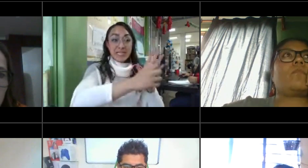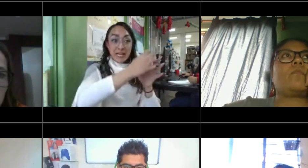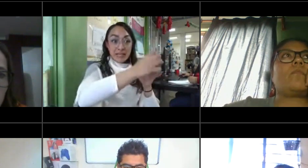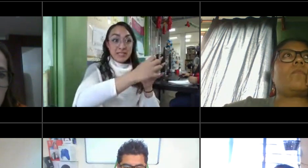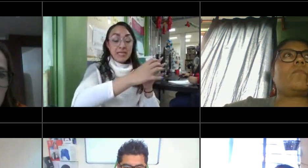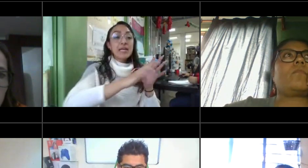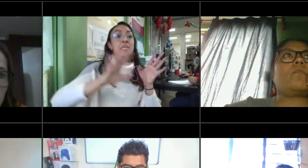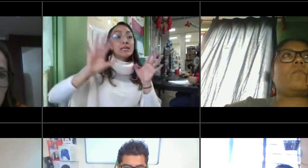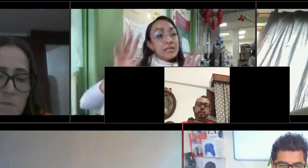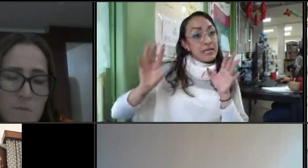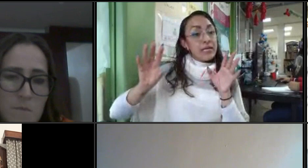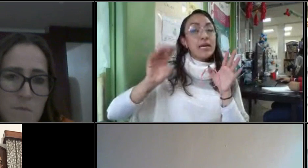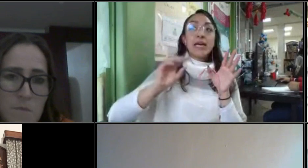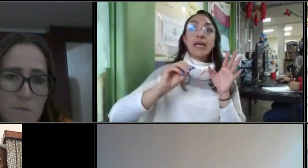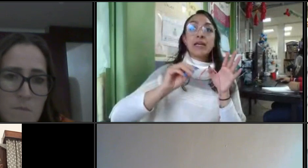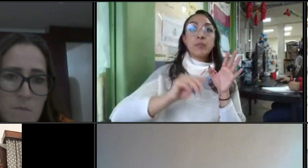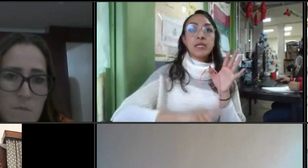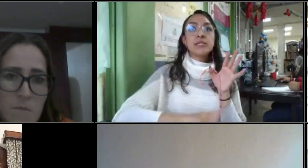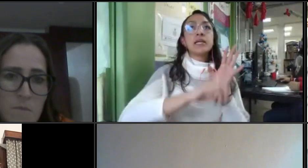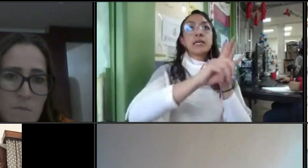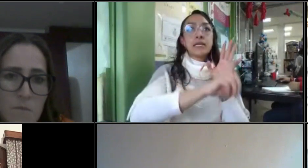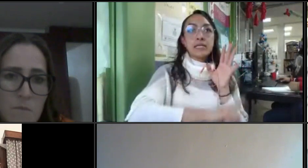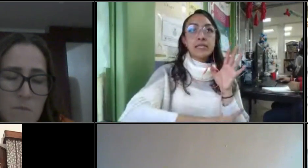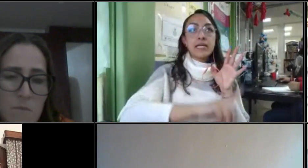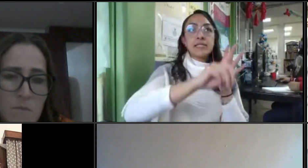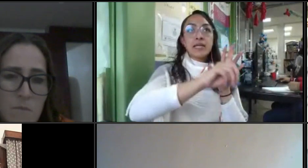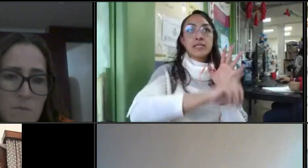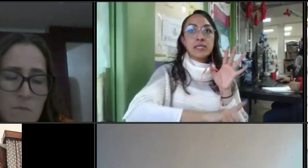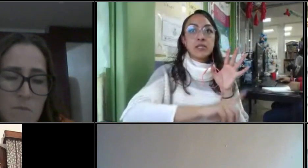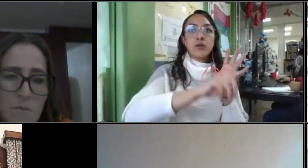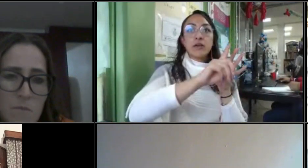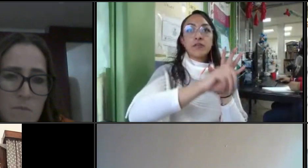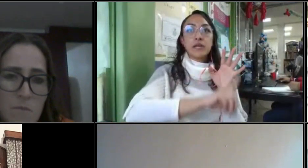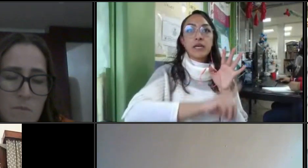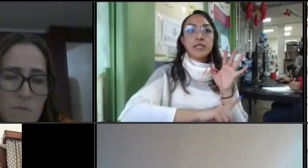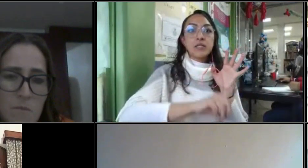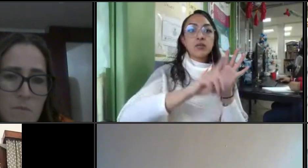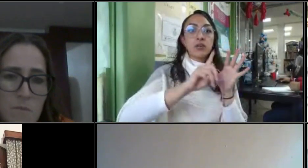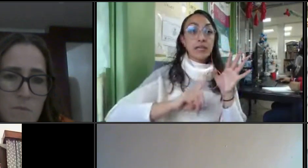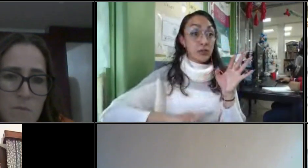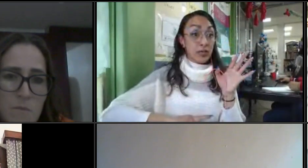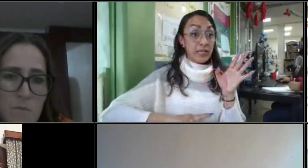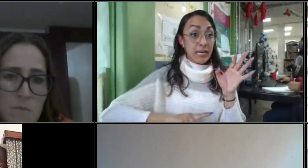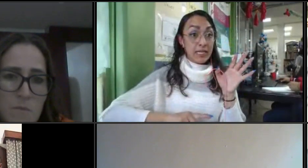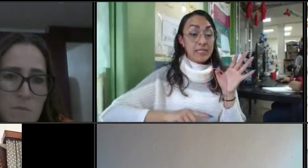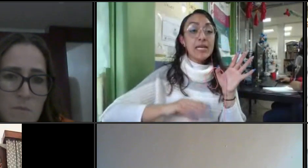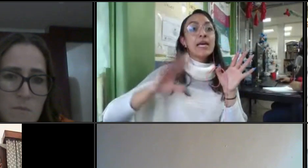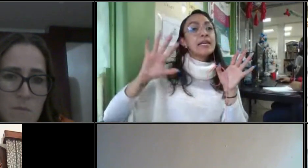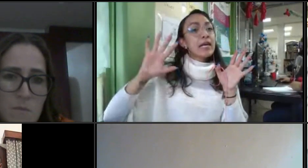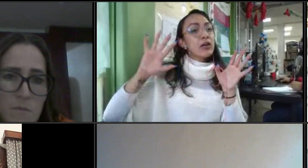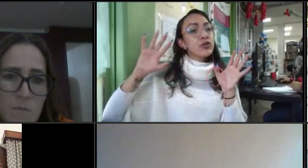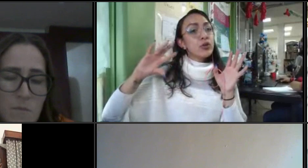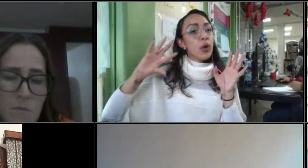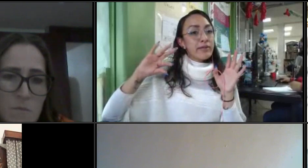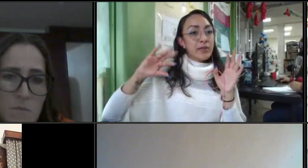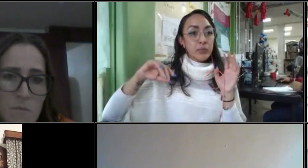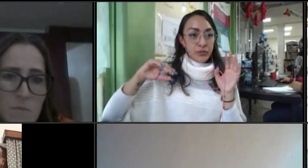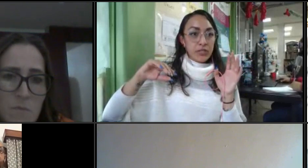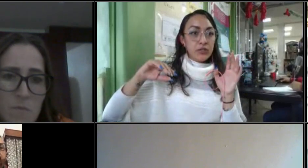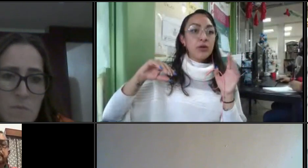estar mezcladas y que pueden ser inicializadas, lexicográficas, iconográficas o generales, y el